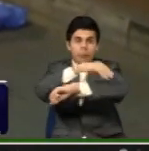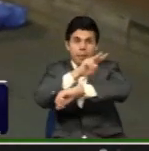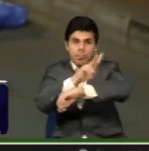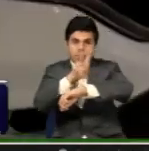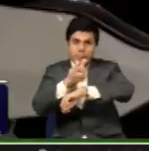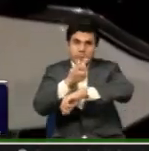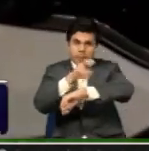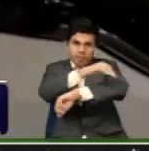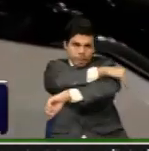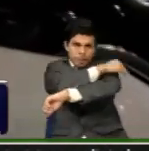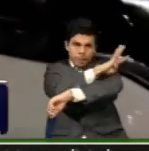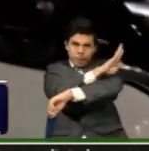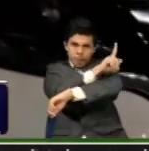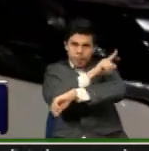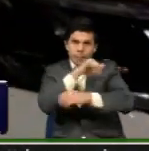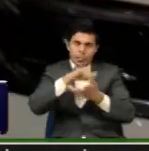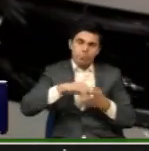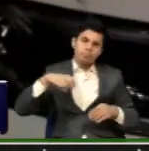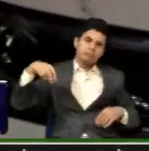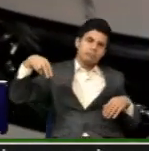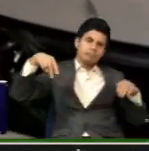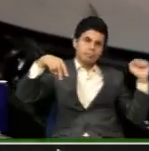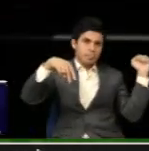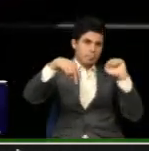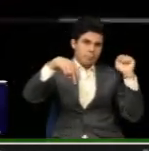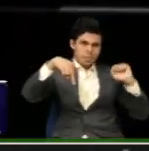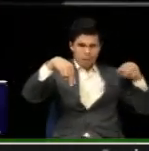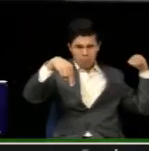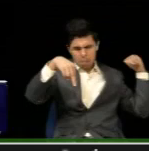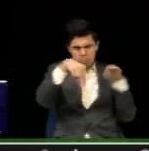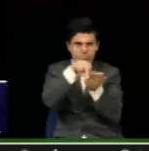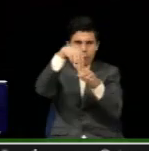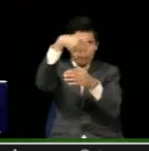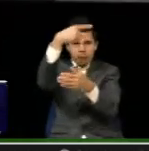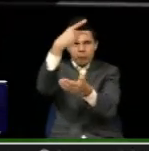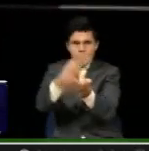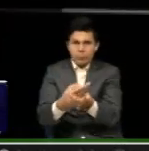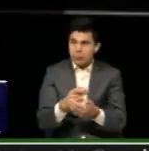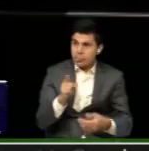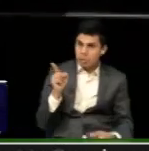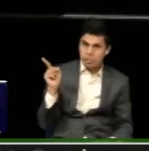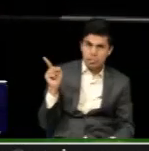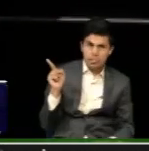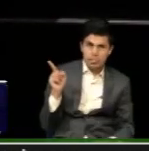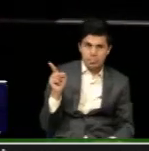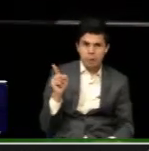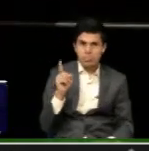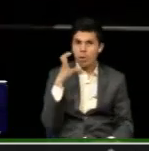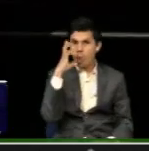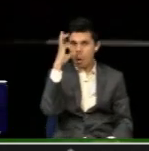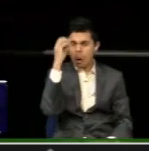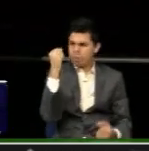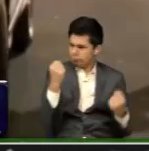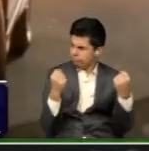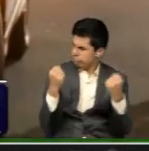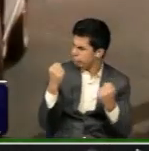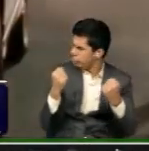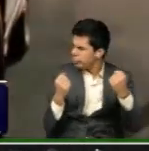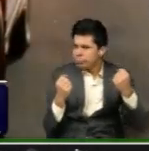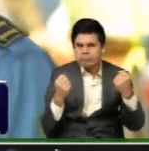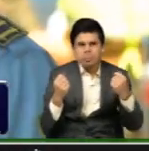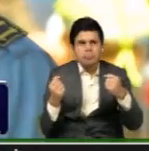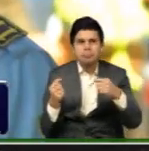calle 41 y fue embestido por una camioneta de placas UDS-473. El hombre murió de manera